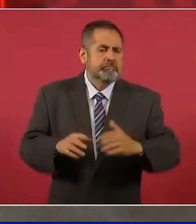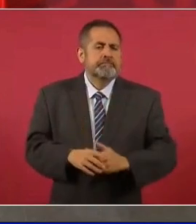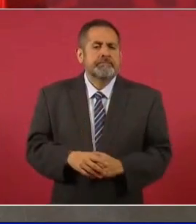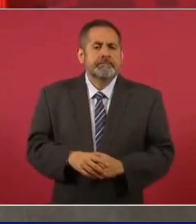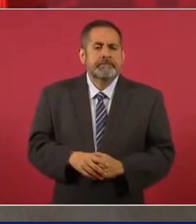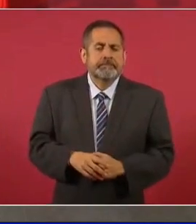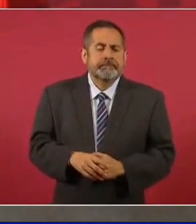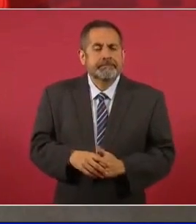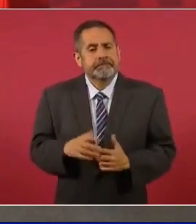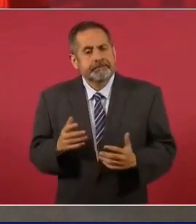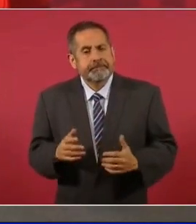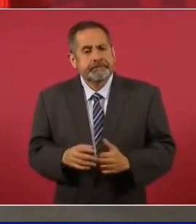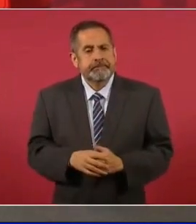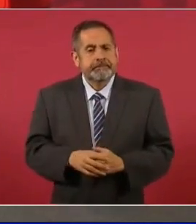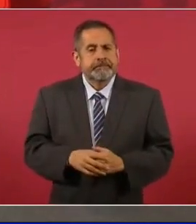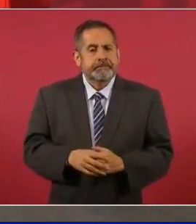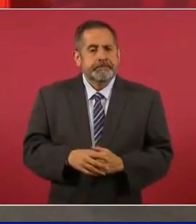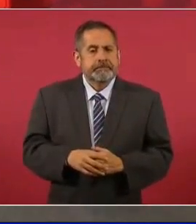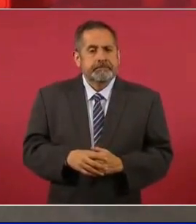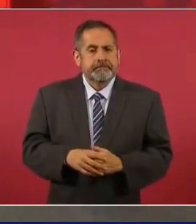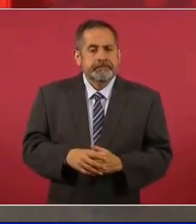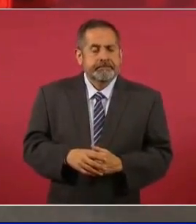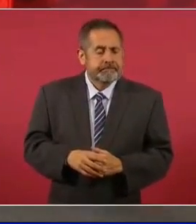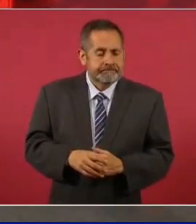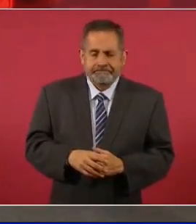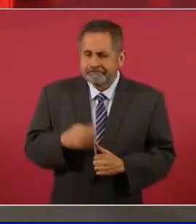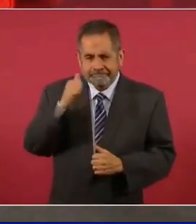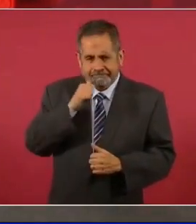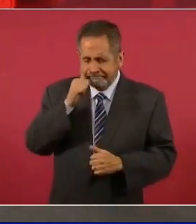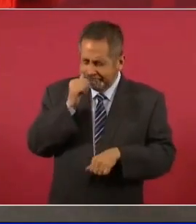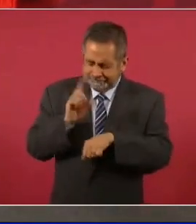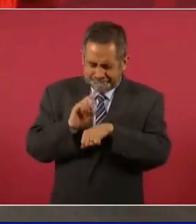Sí entonces todo el tiempo